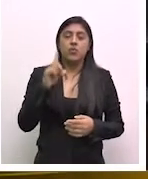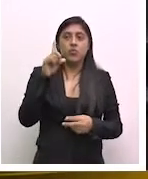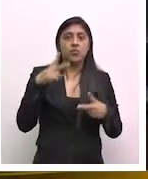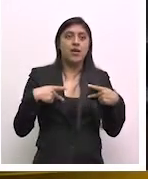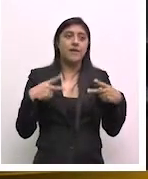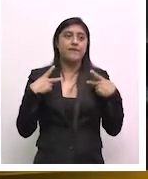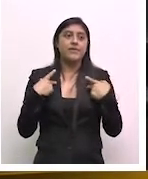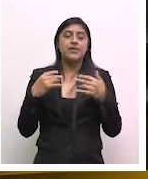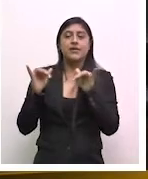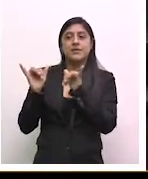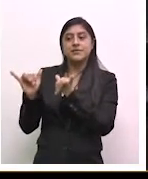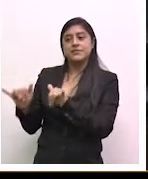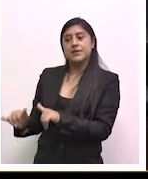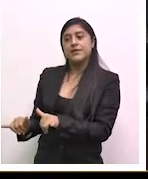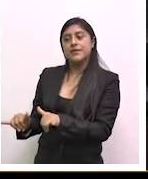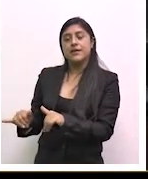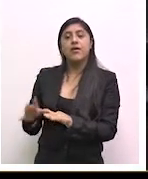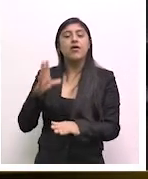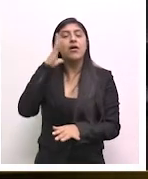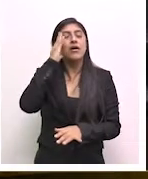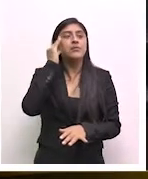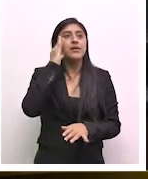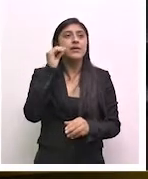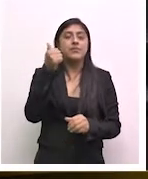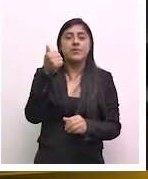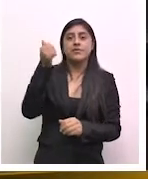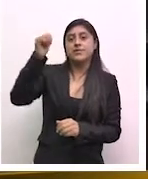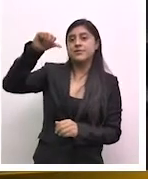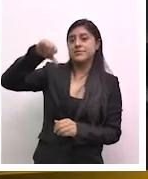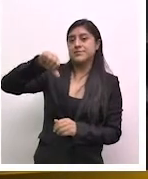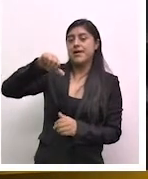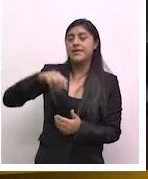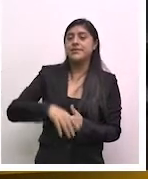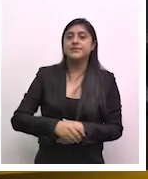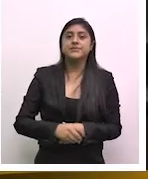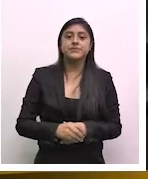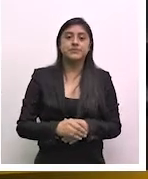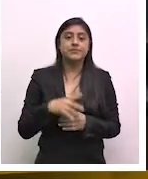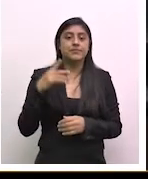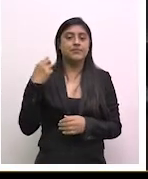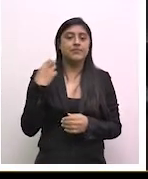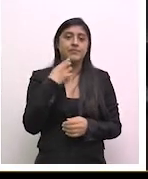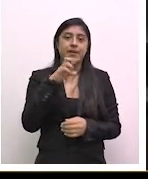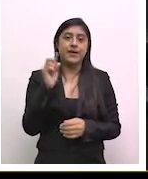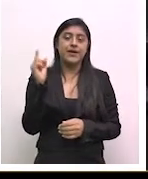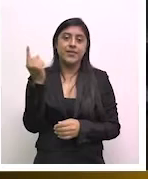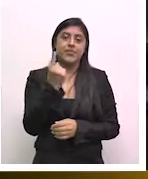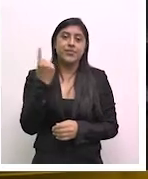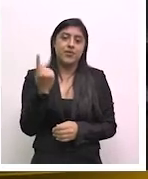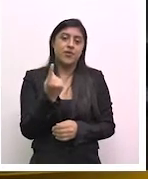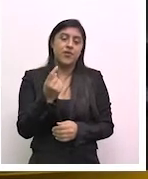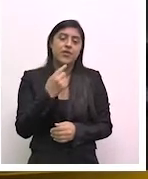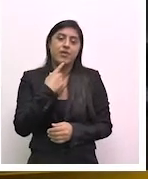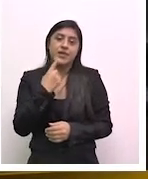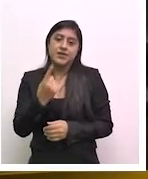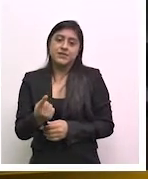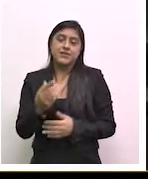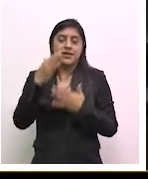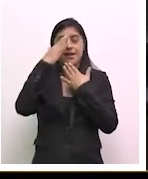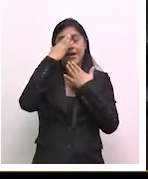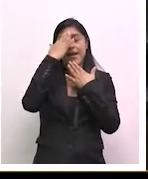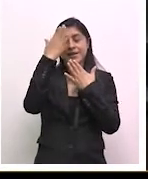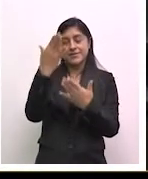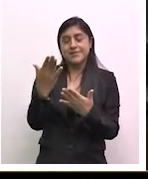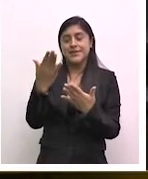una vida una vida que se ha plasmado y se ha dejado con experiencias buenas semanas para todo tengo